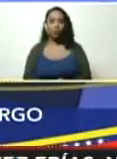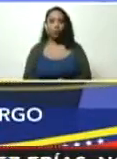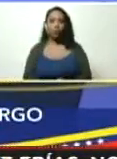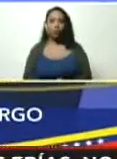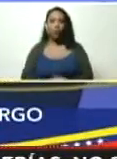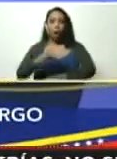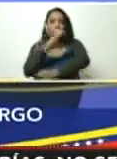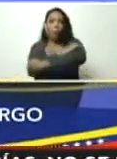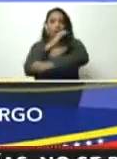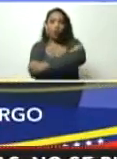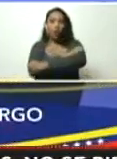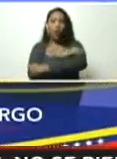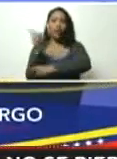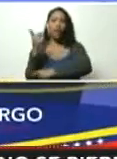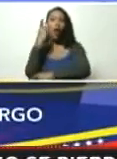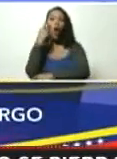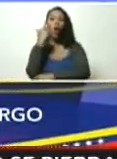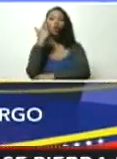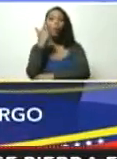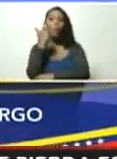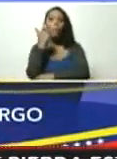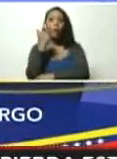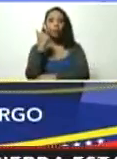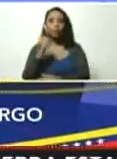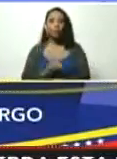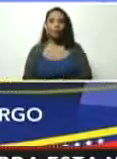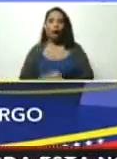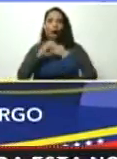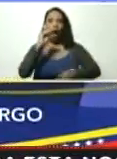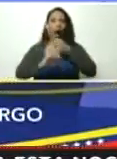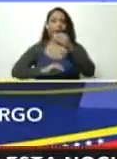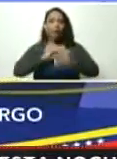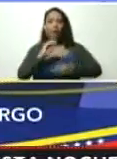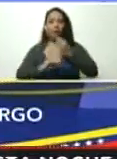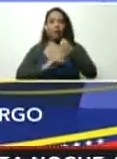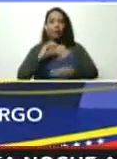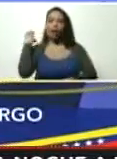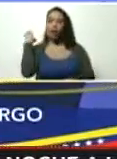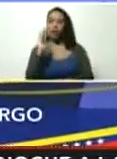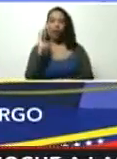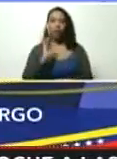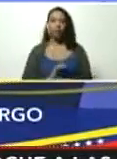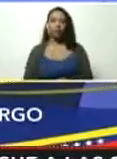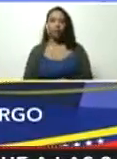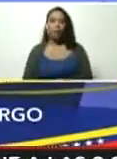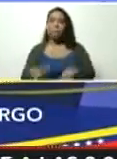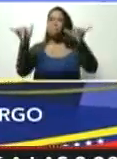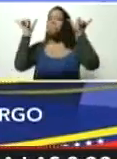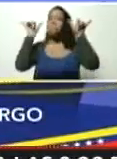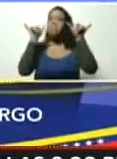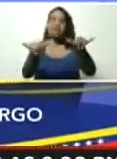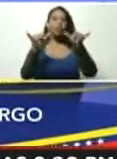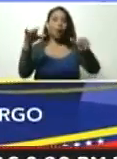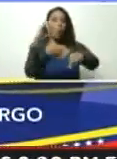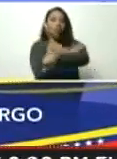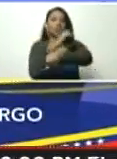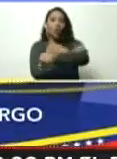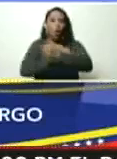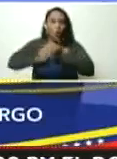oligarquía limeña acostumbrado a hacer lo que le viene en gana. La misma oligarquía que